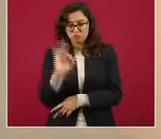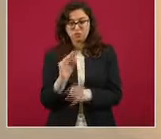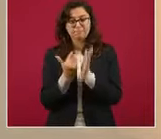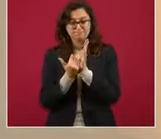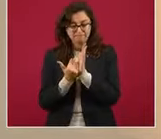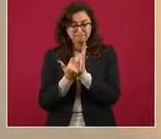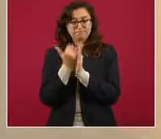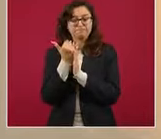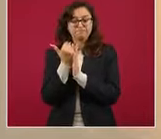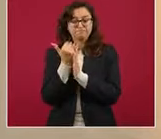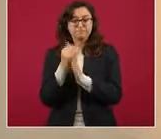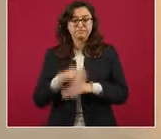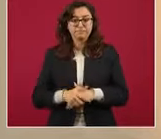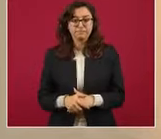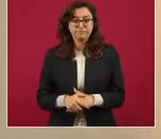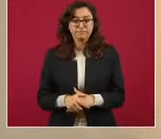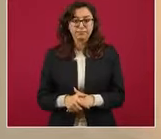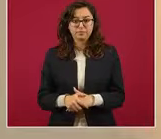2.2%. Siguiente.